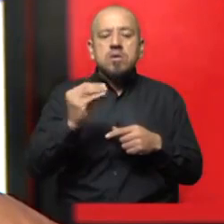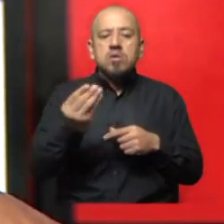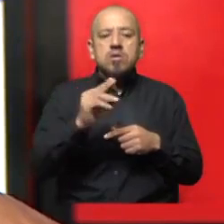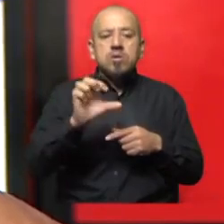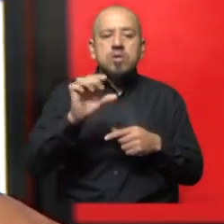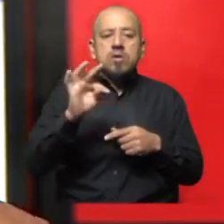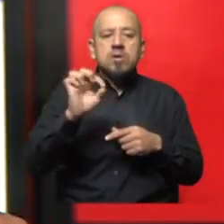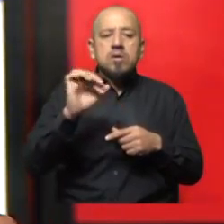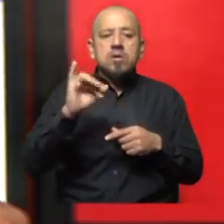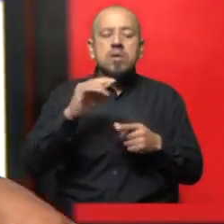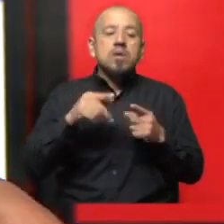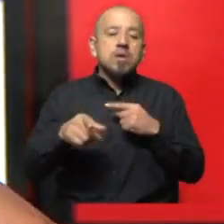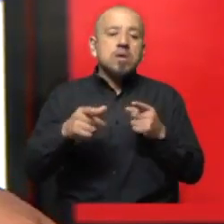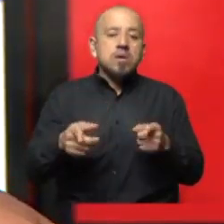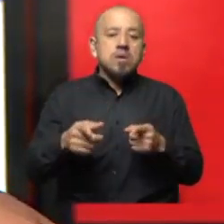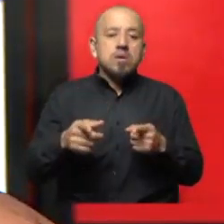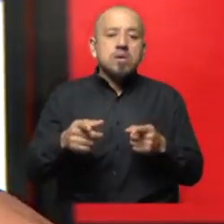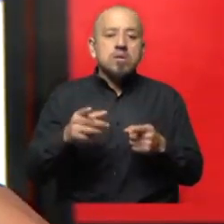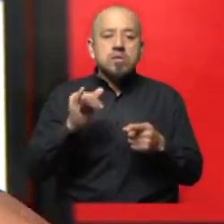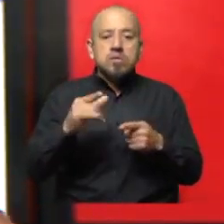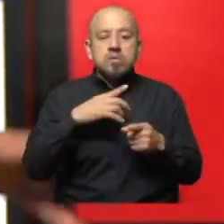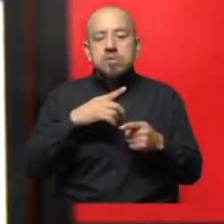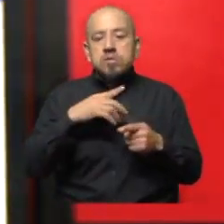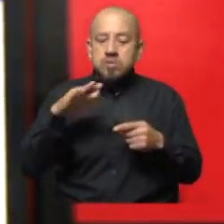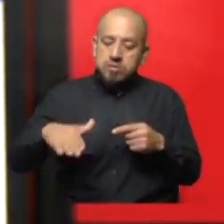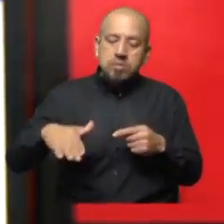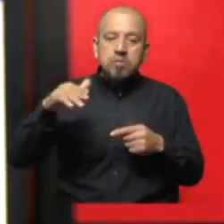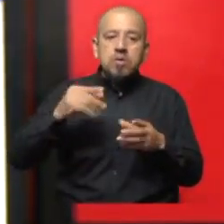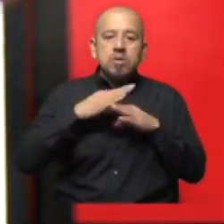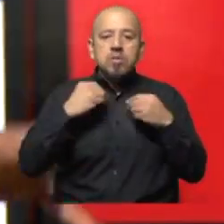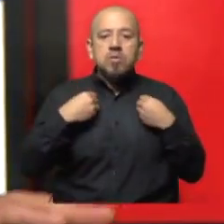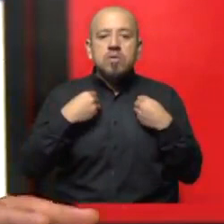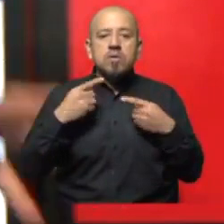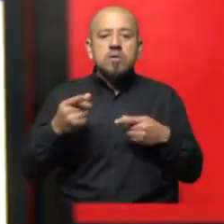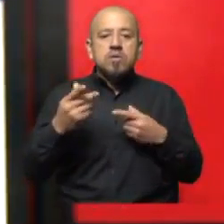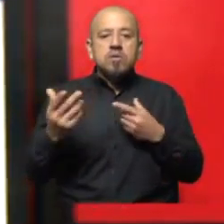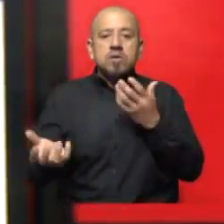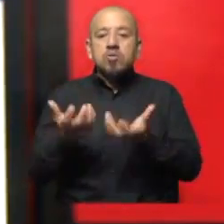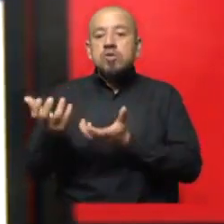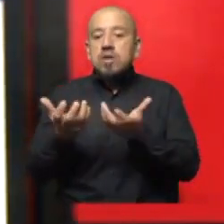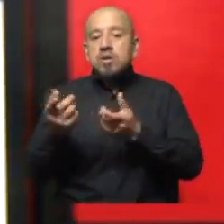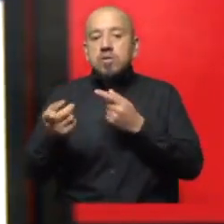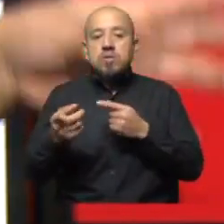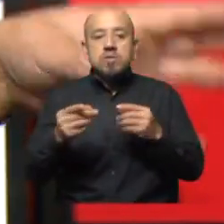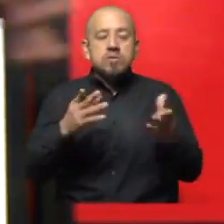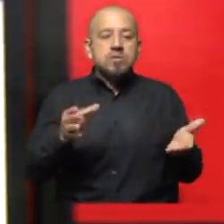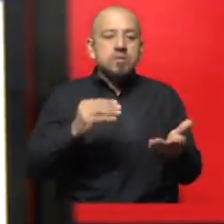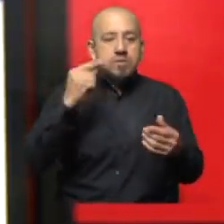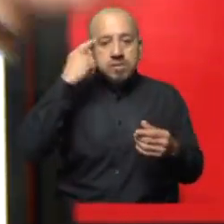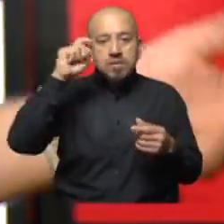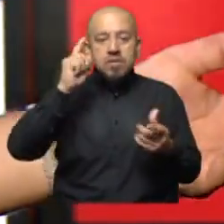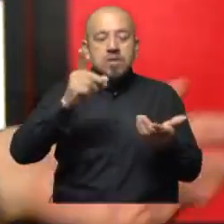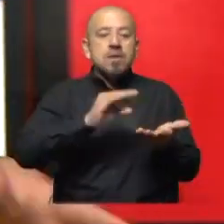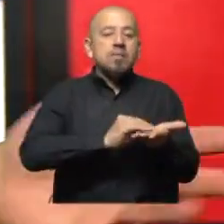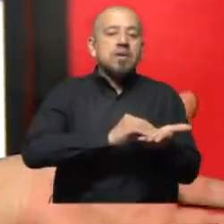santiago baile irlanda que nos conocíamos de la escuela y era como el contador tenía el cocinero el contador y el de las ideas y el jazz de